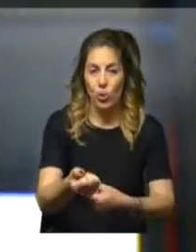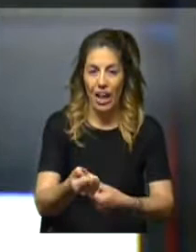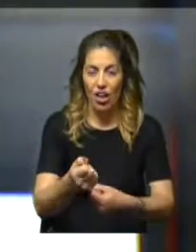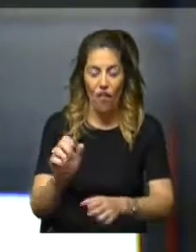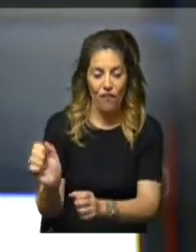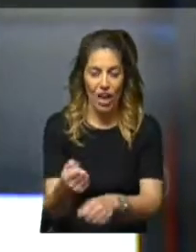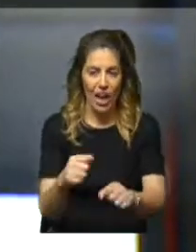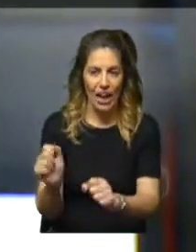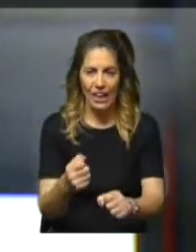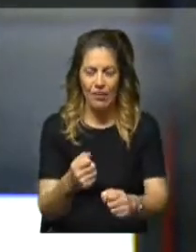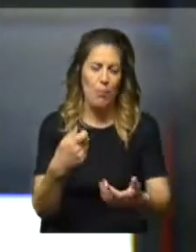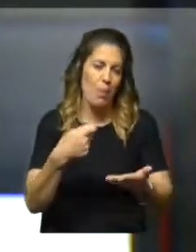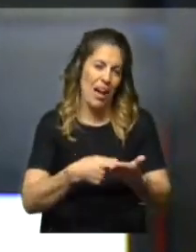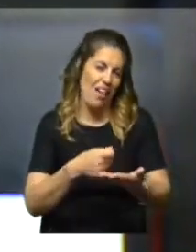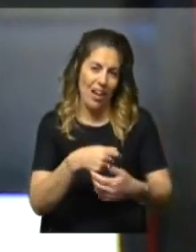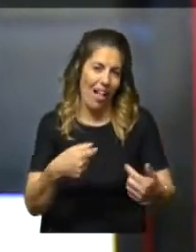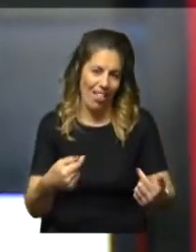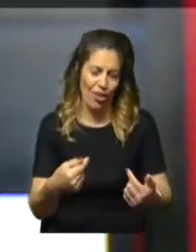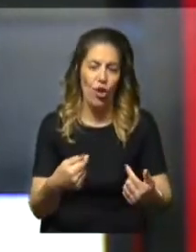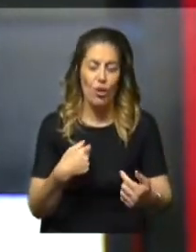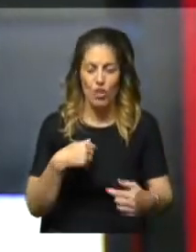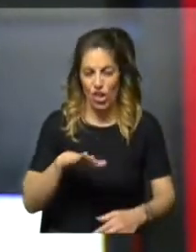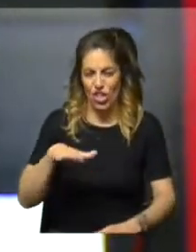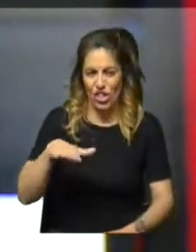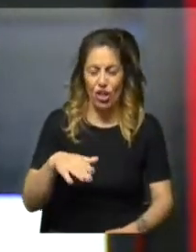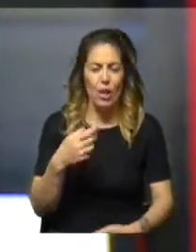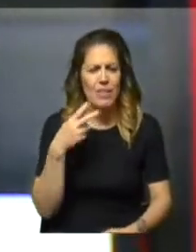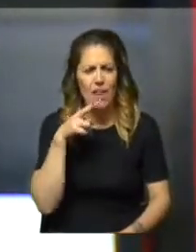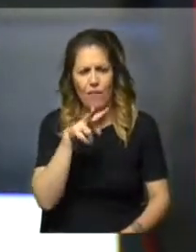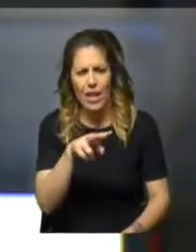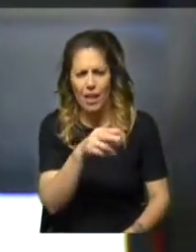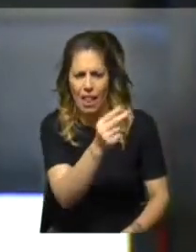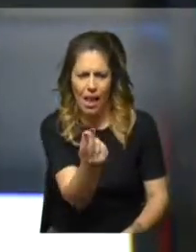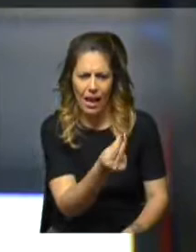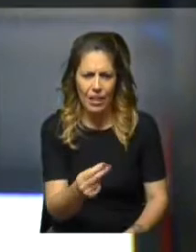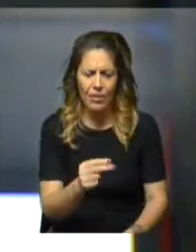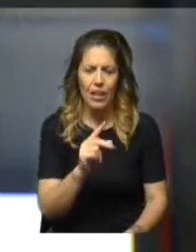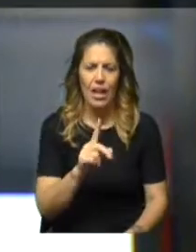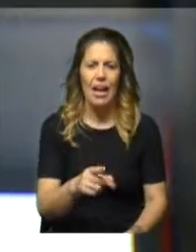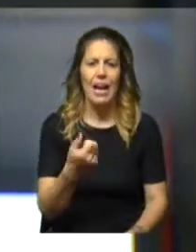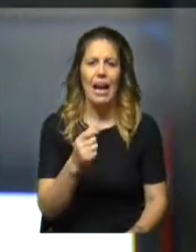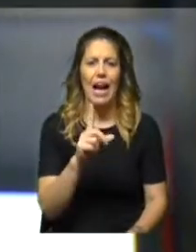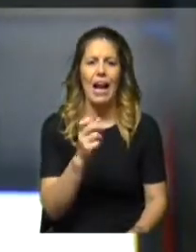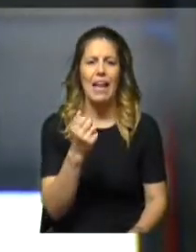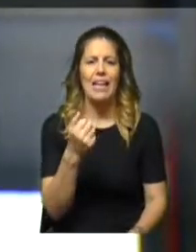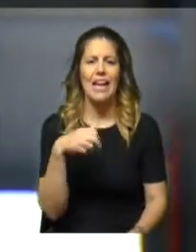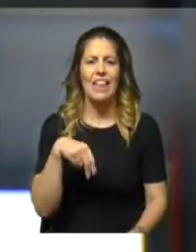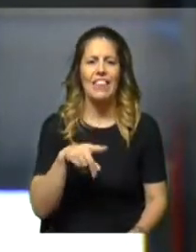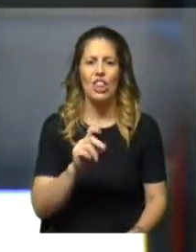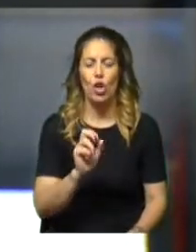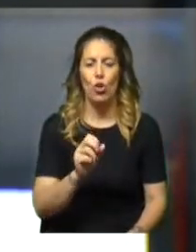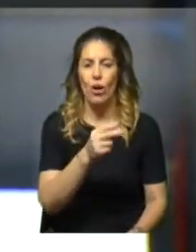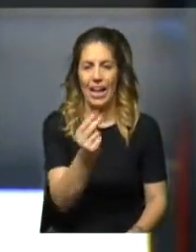me ligaba algunos pesitos muy chico no y ahí empecé a observar las caricaturas de Leonardo Galeano en caricaturista uruguayo extraordinario